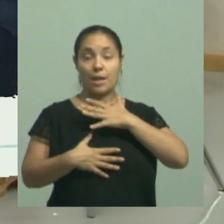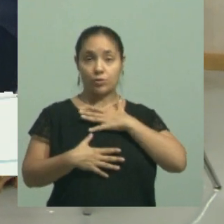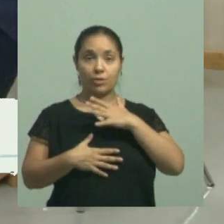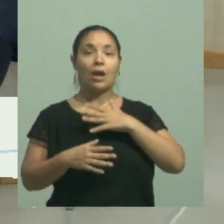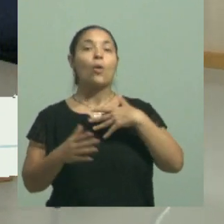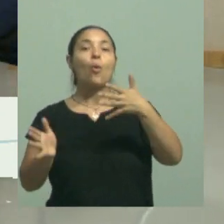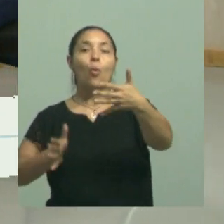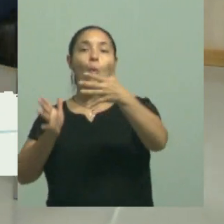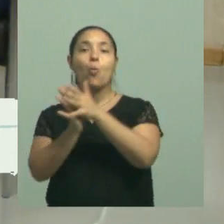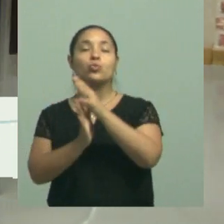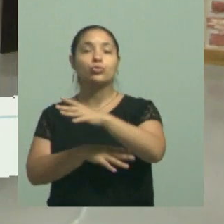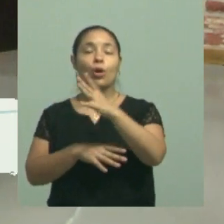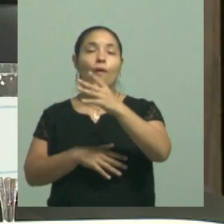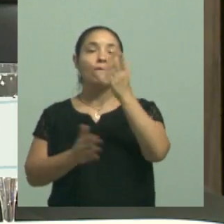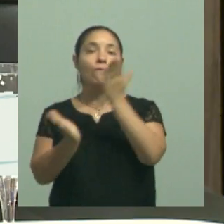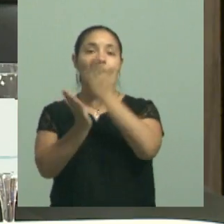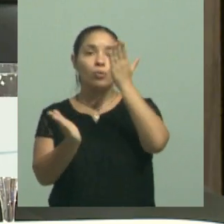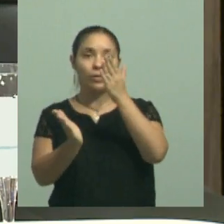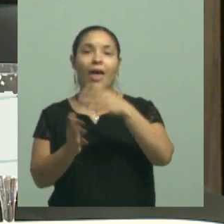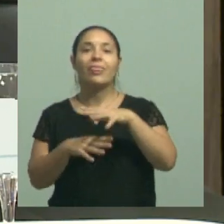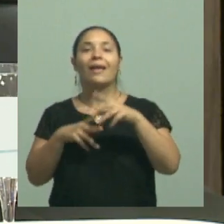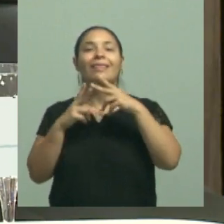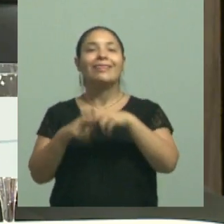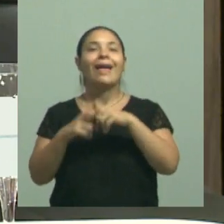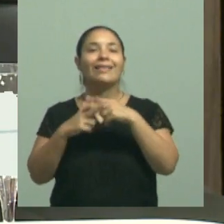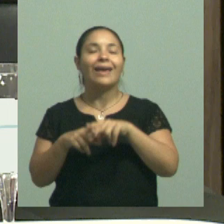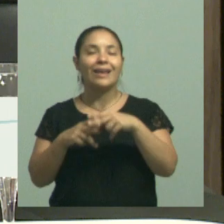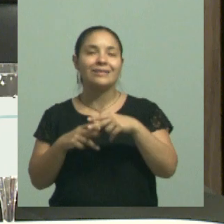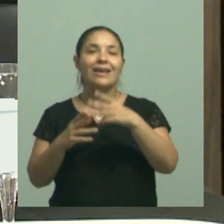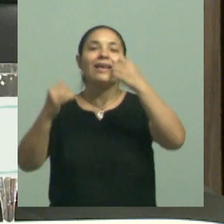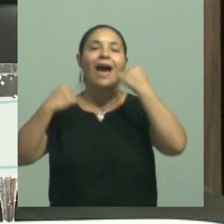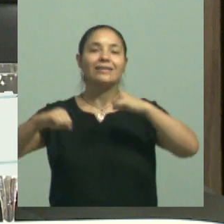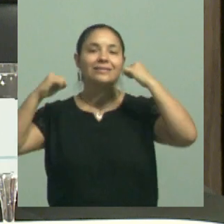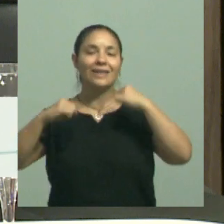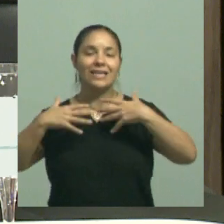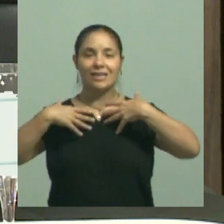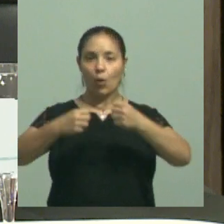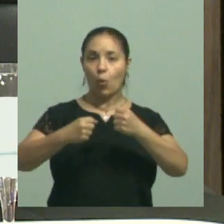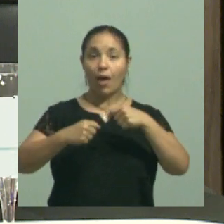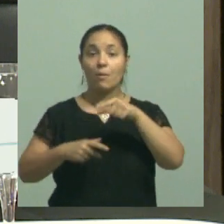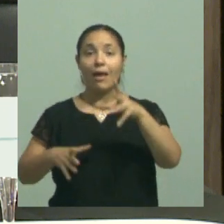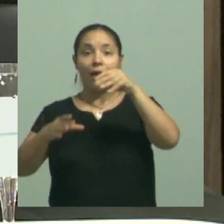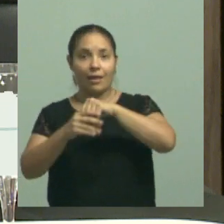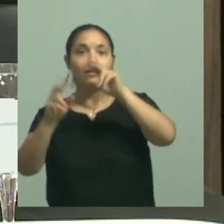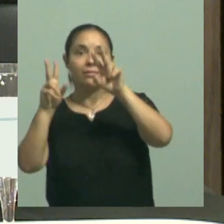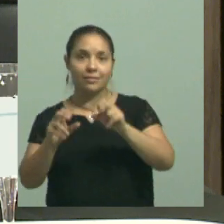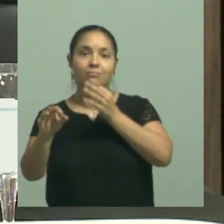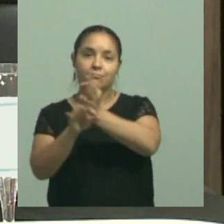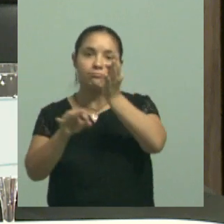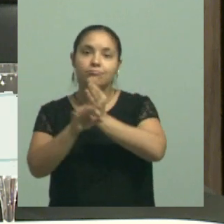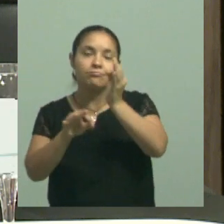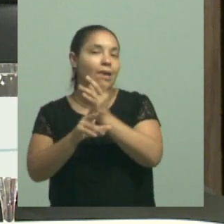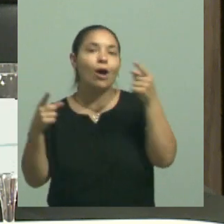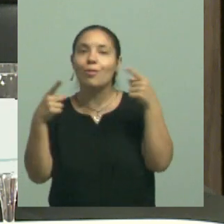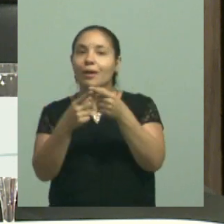facultades. En su actividad física saludable está la posibilidad de hacer también un taller, ese ya es mixto. Y bueno, lo que buscamos es eso, dar herramientas